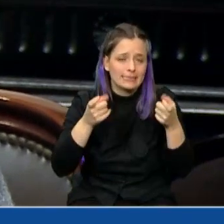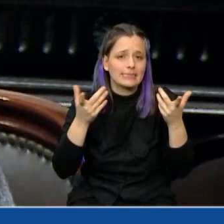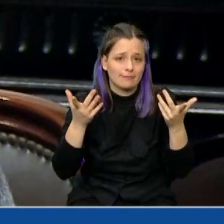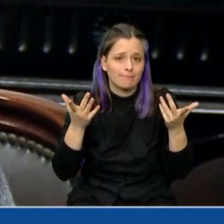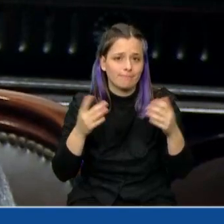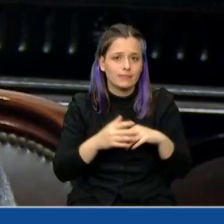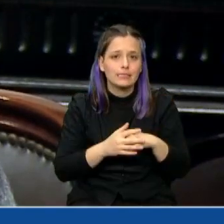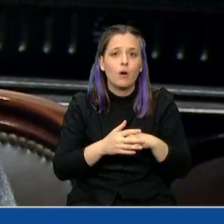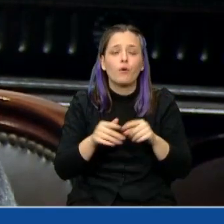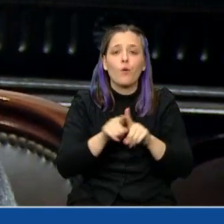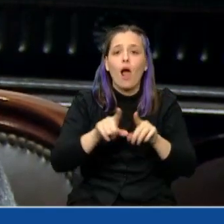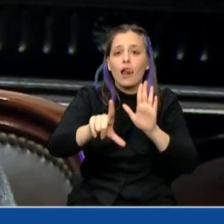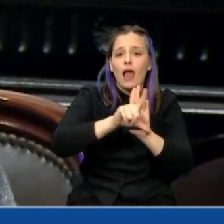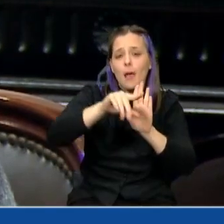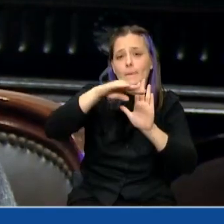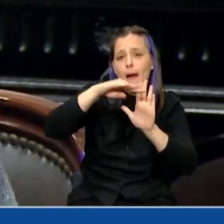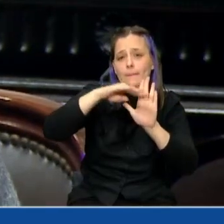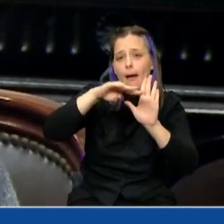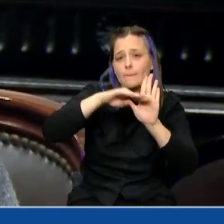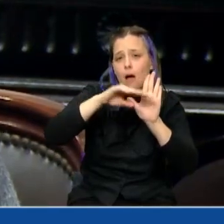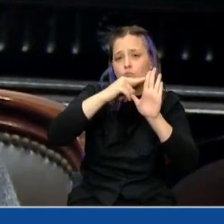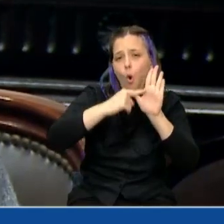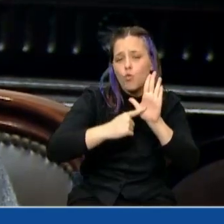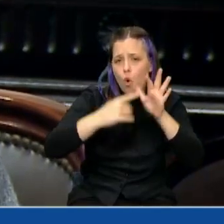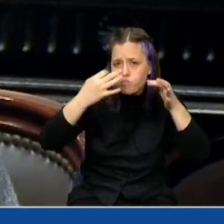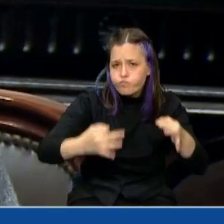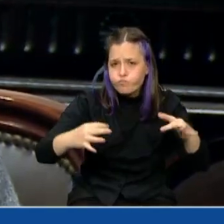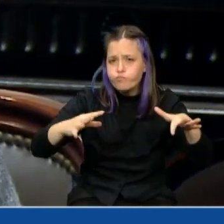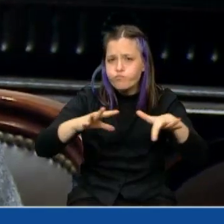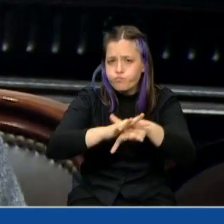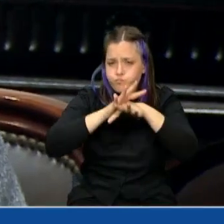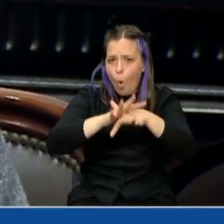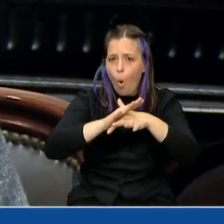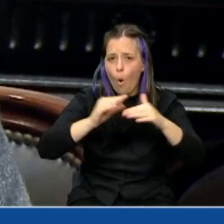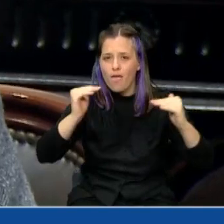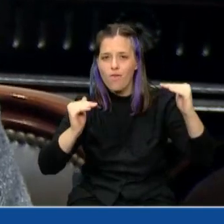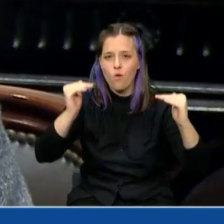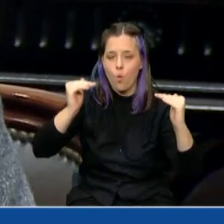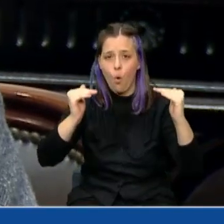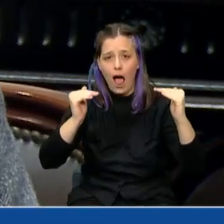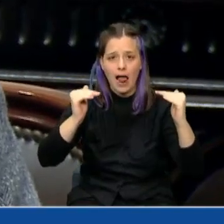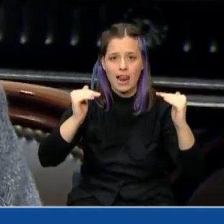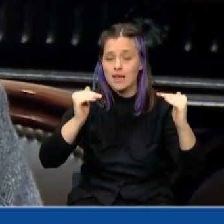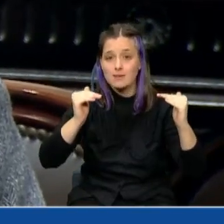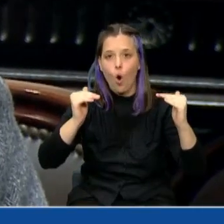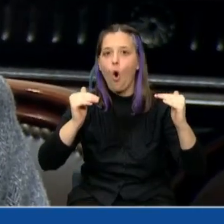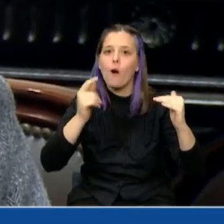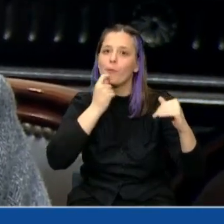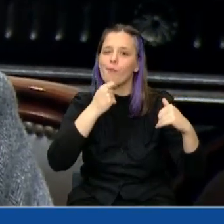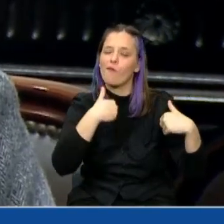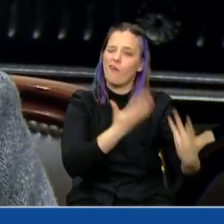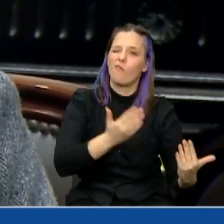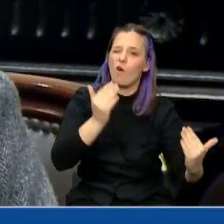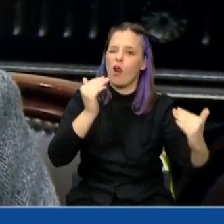Porque si la regulación no es equilibrada, si se pretende favorecer a alguna de las partes